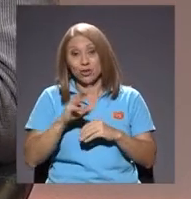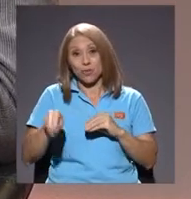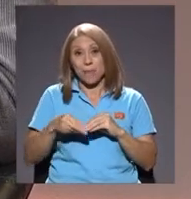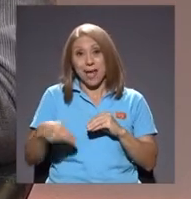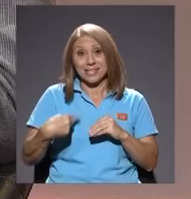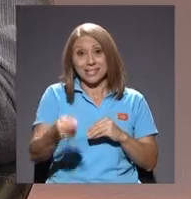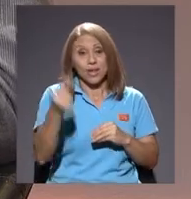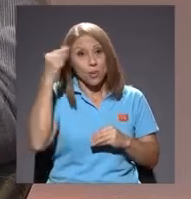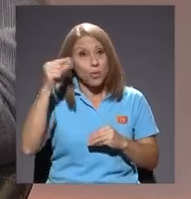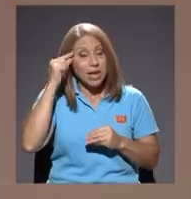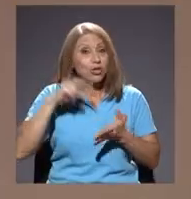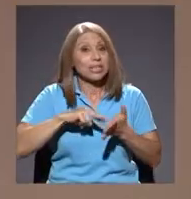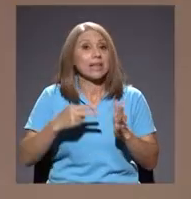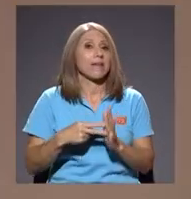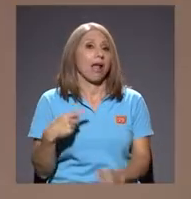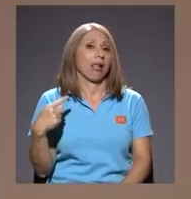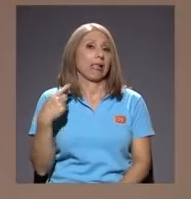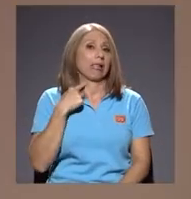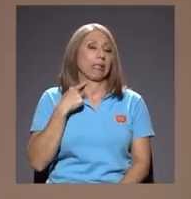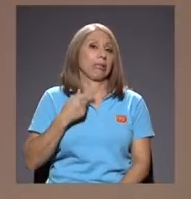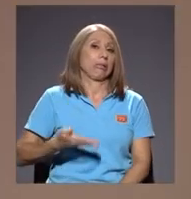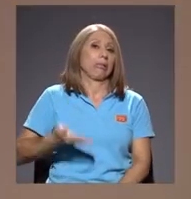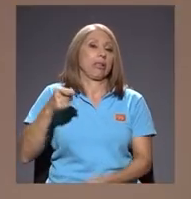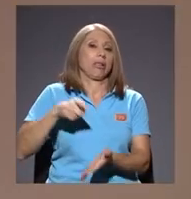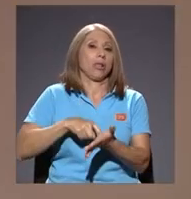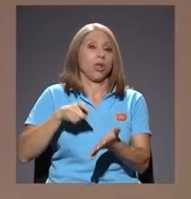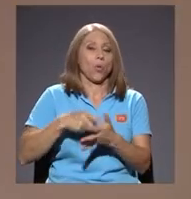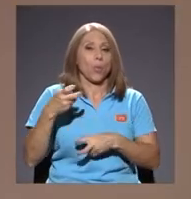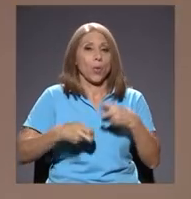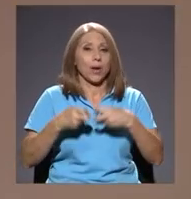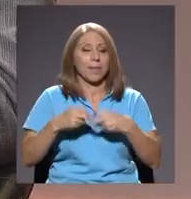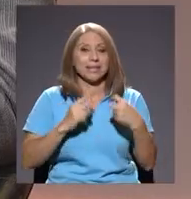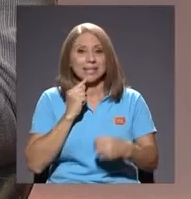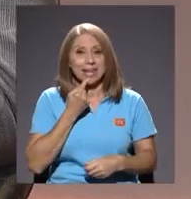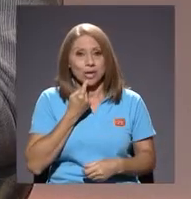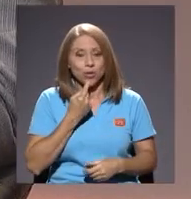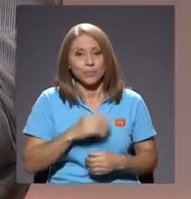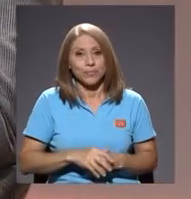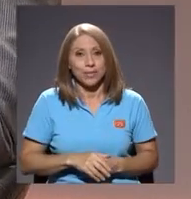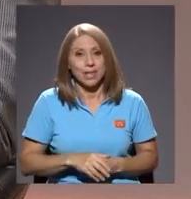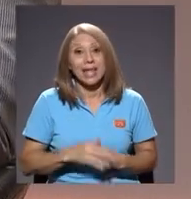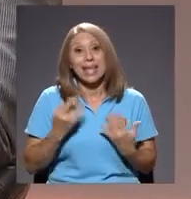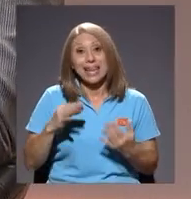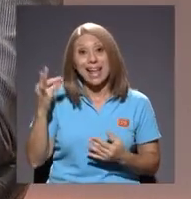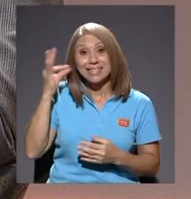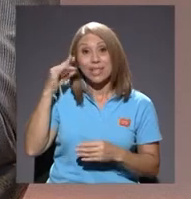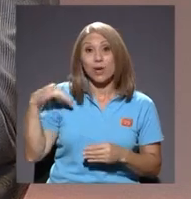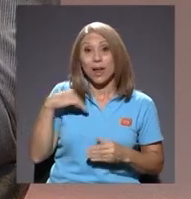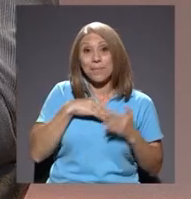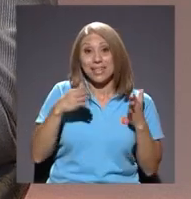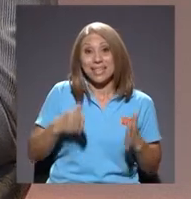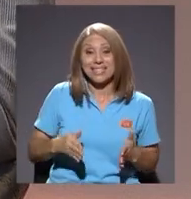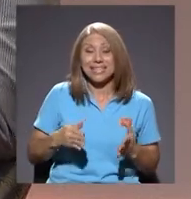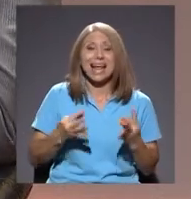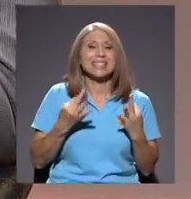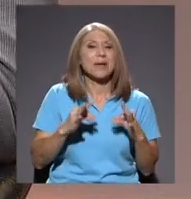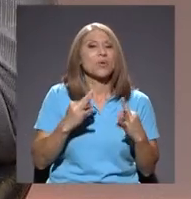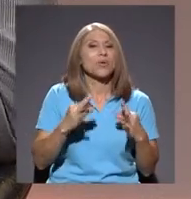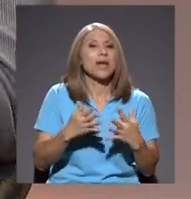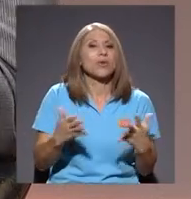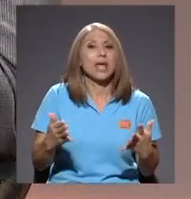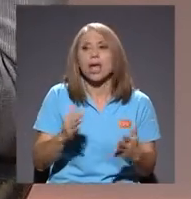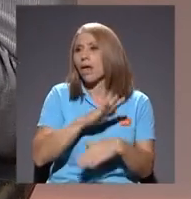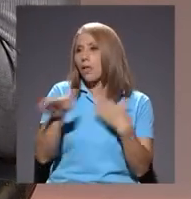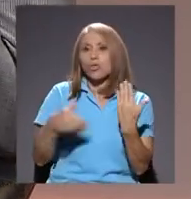problema serio y lo que él está procurando la señora ministra es decir bueno que todos los